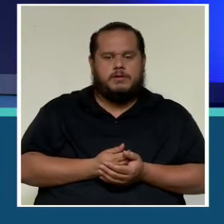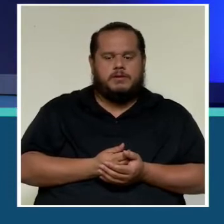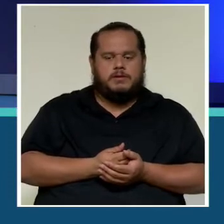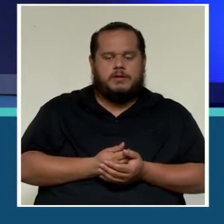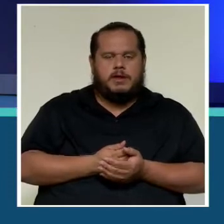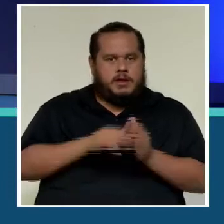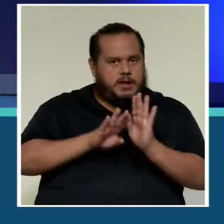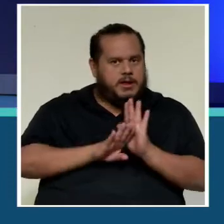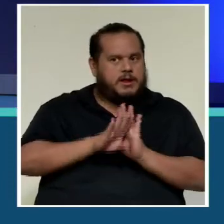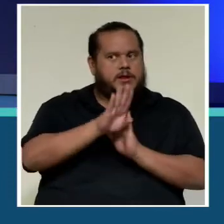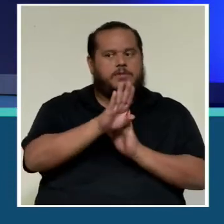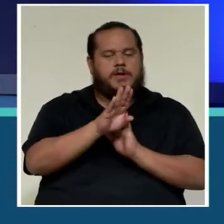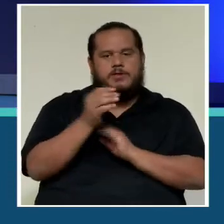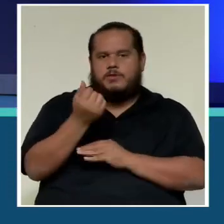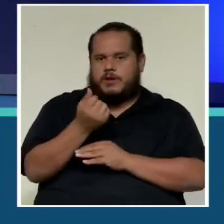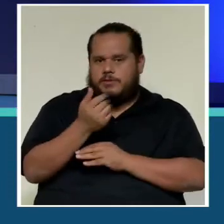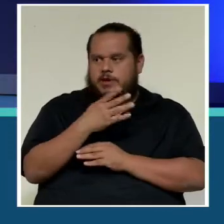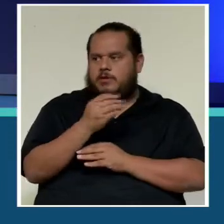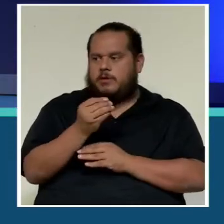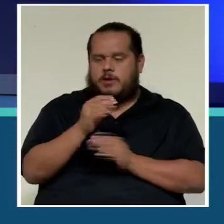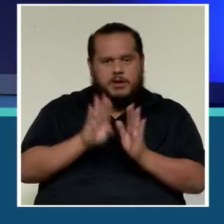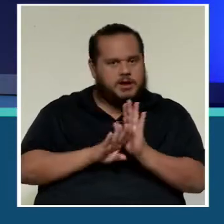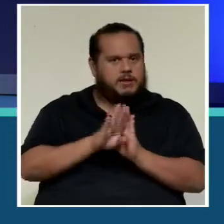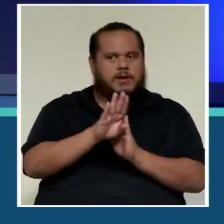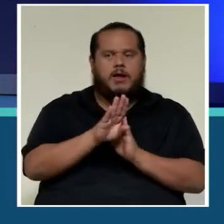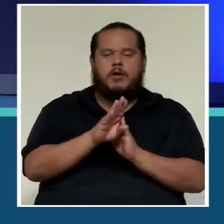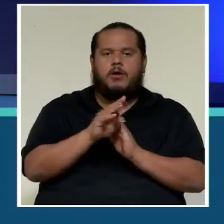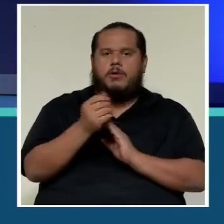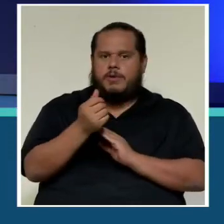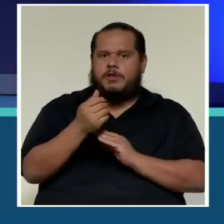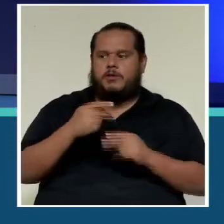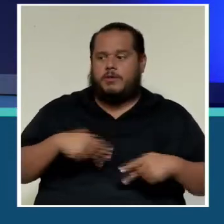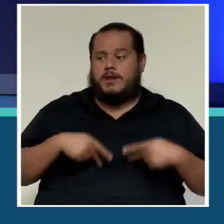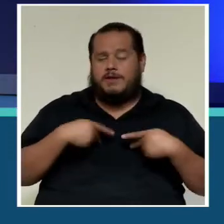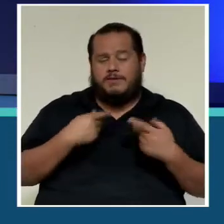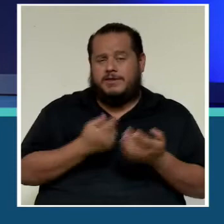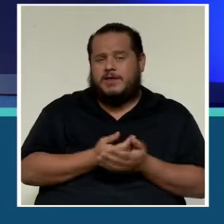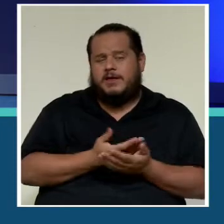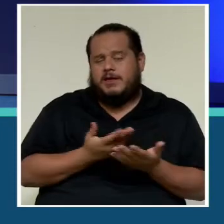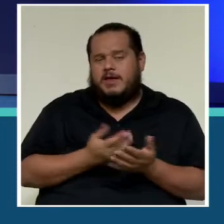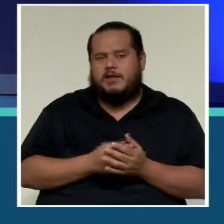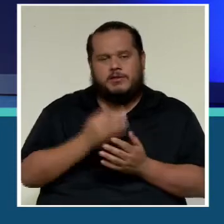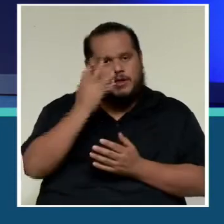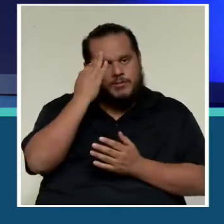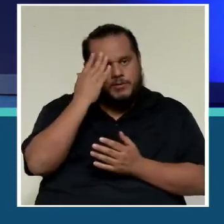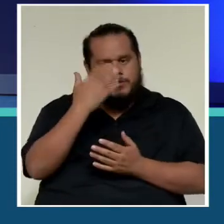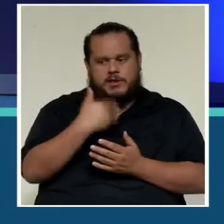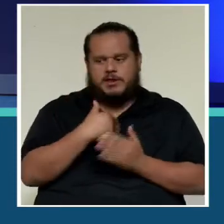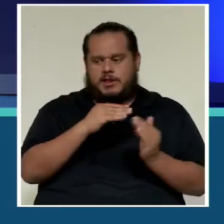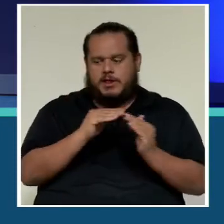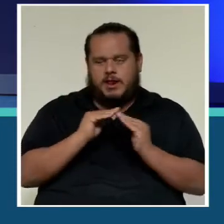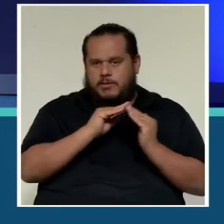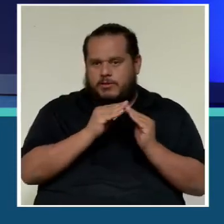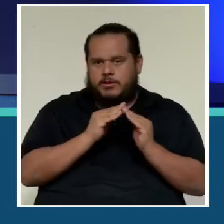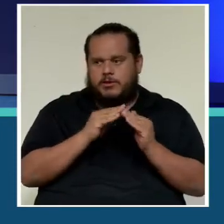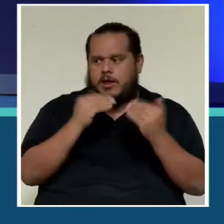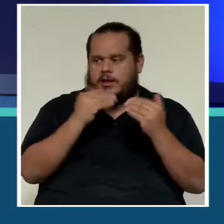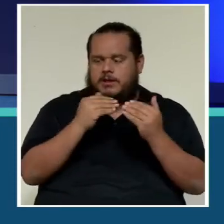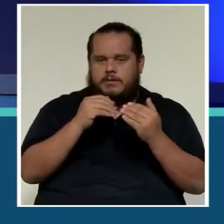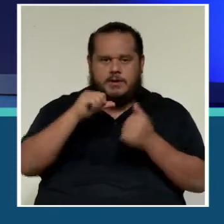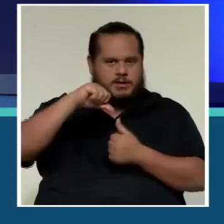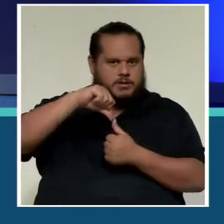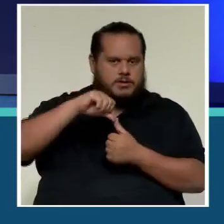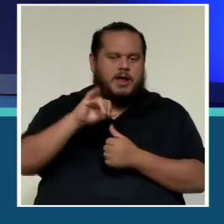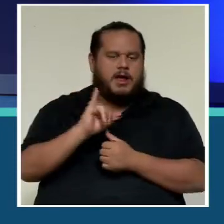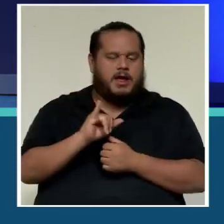El aumento en el precio y el elevado costo de la vida es una de las mayores preocupaciones que tiene la población a nivel centroamericano. Así